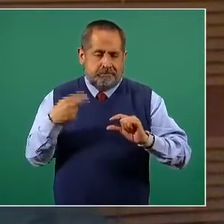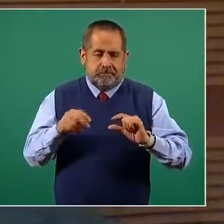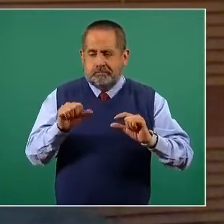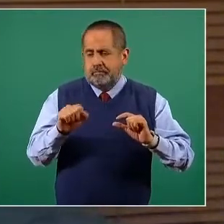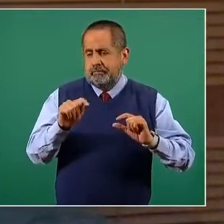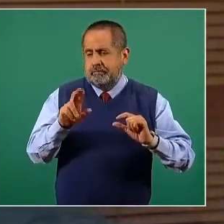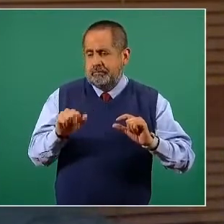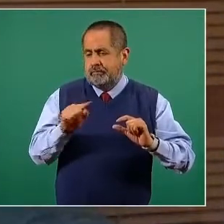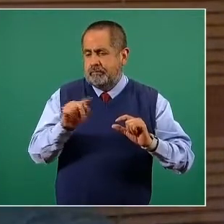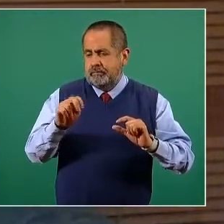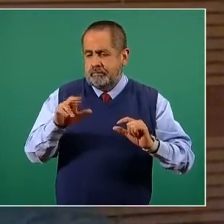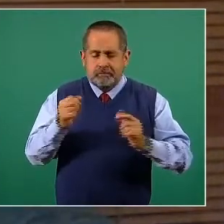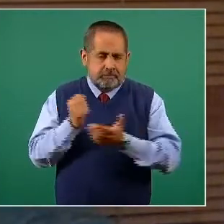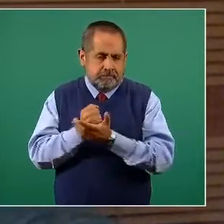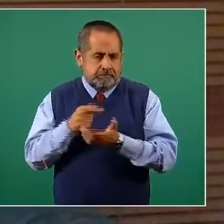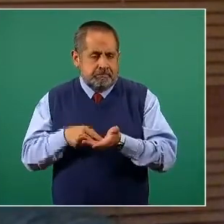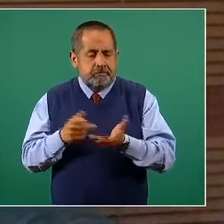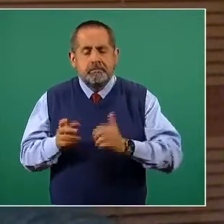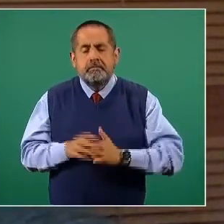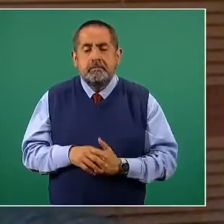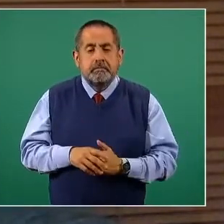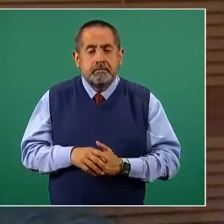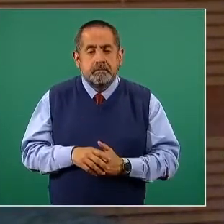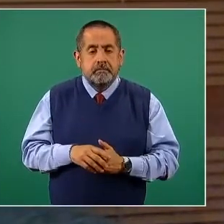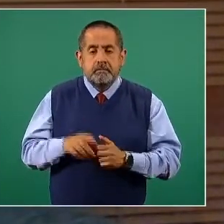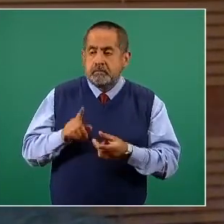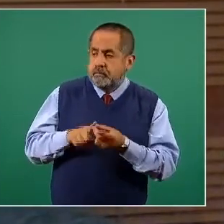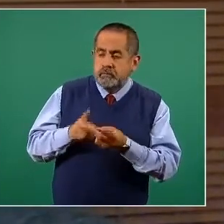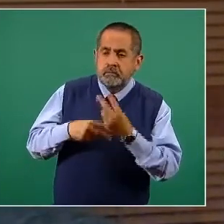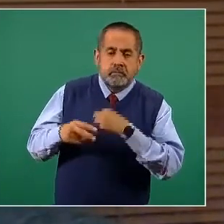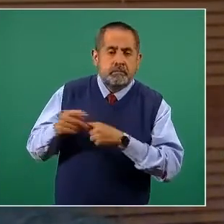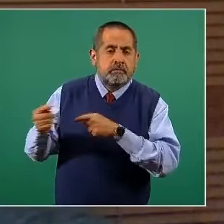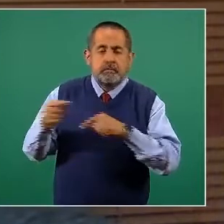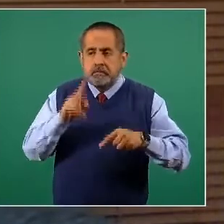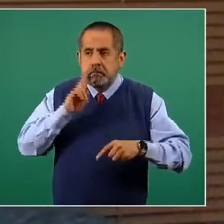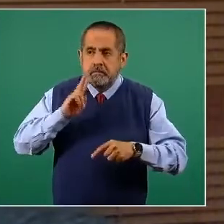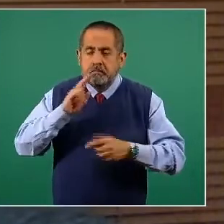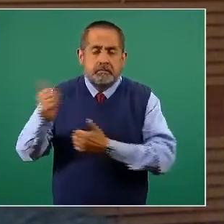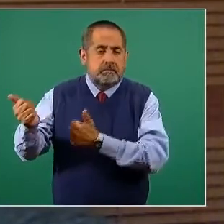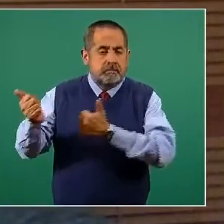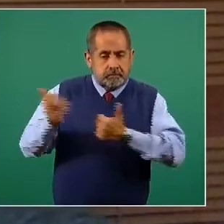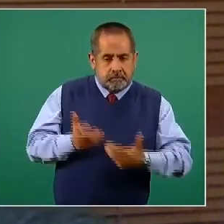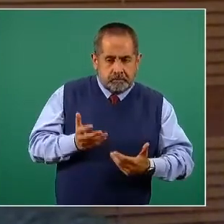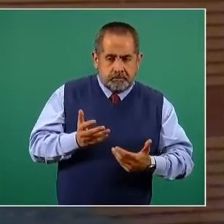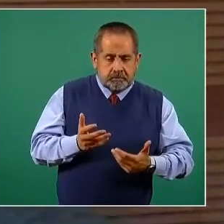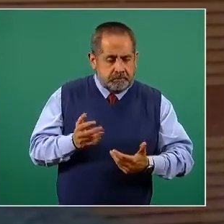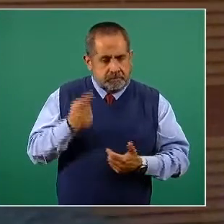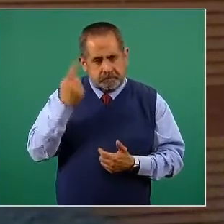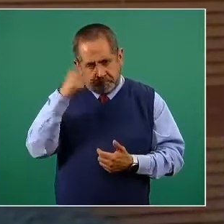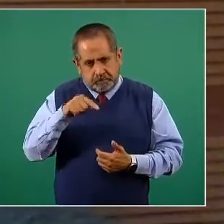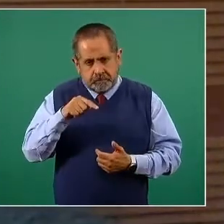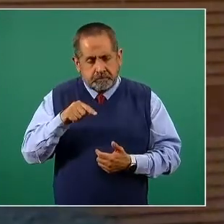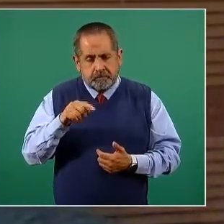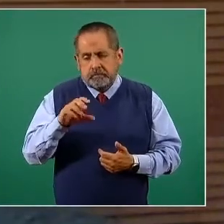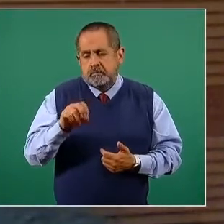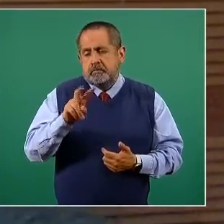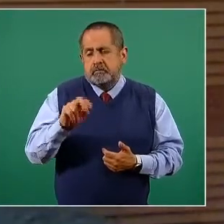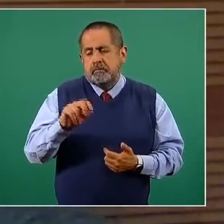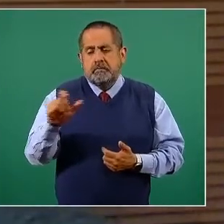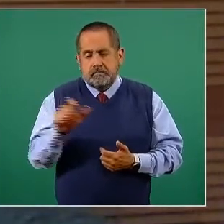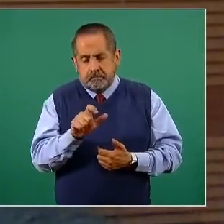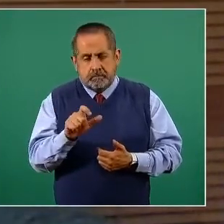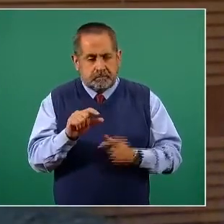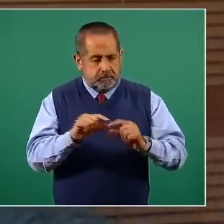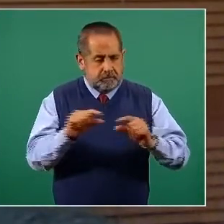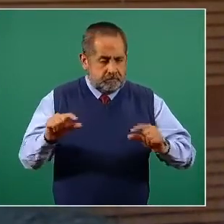está probando el origen para la plataforma COVAX. Las vacunas